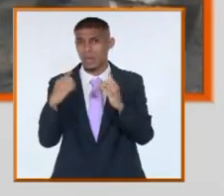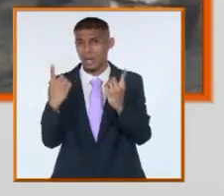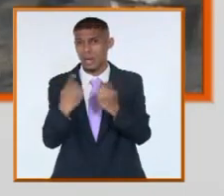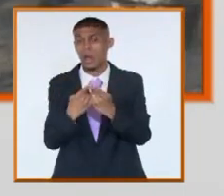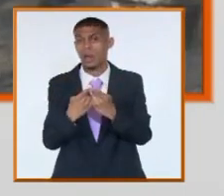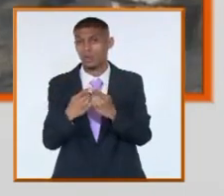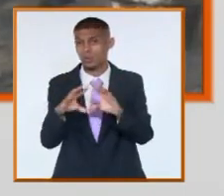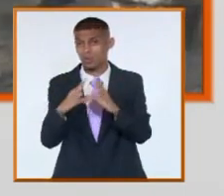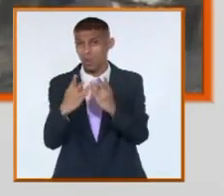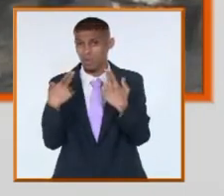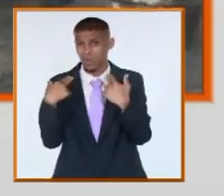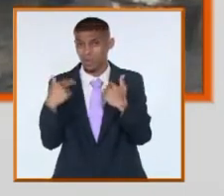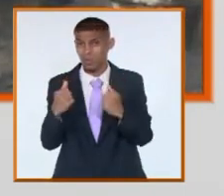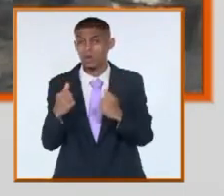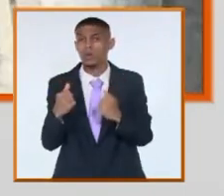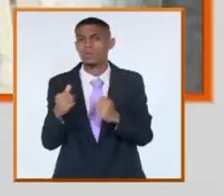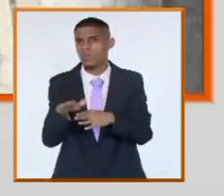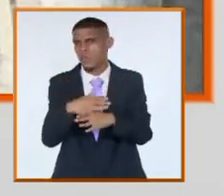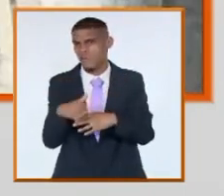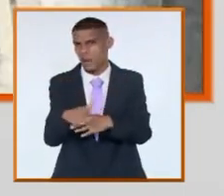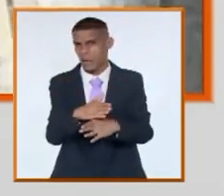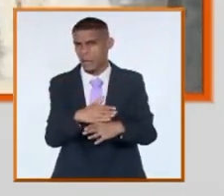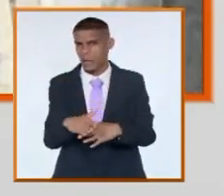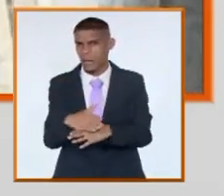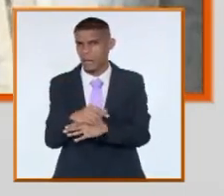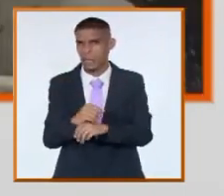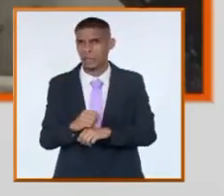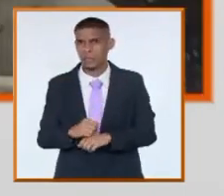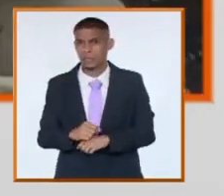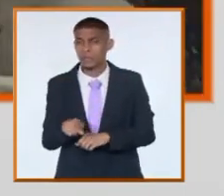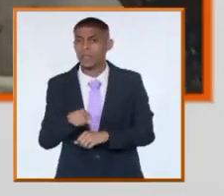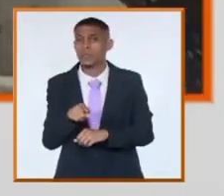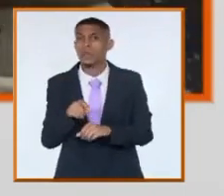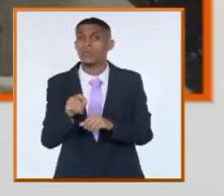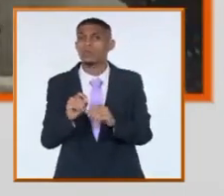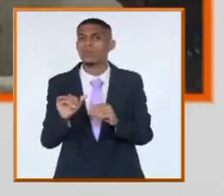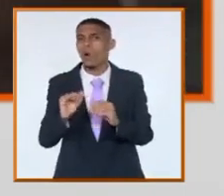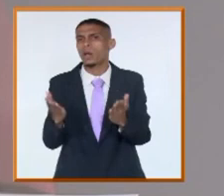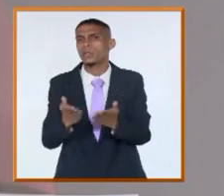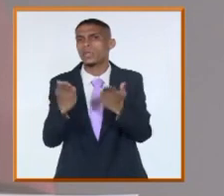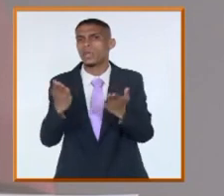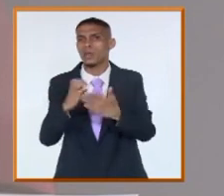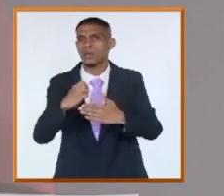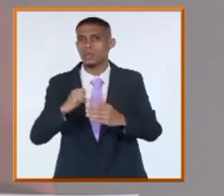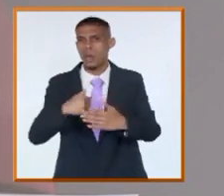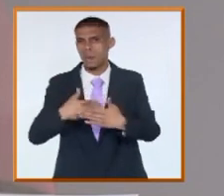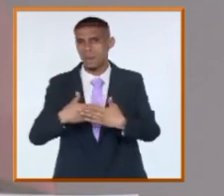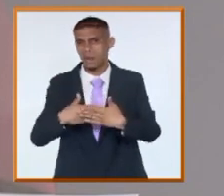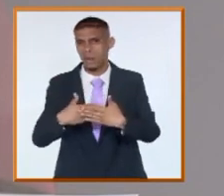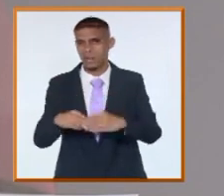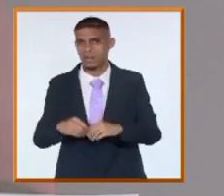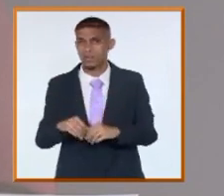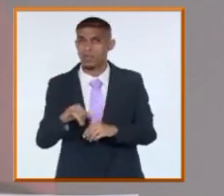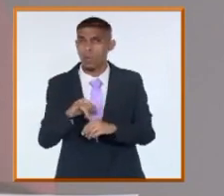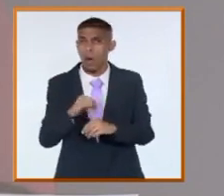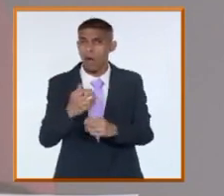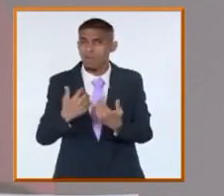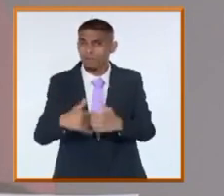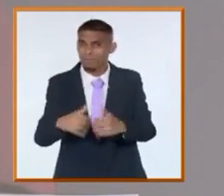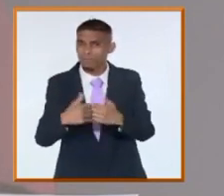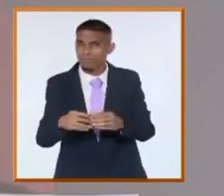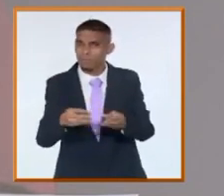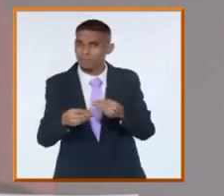esas direcciones generales tenemos direcciones generales que se dedican al desarrollo industrial y al control de la industria de materiales de construcción